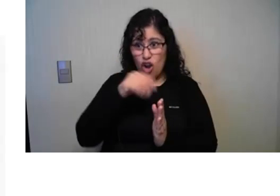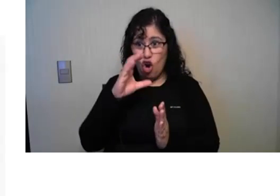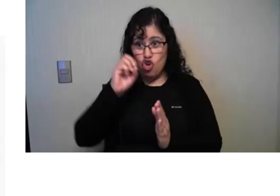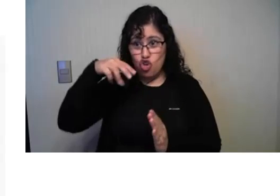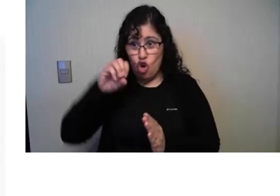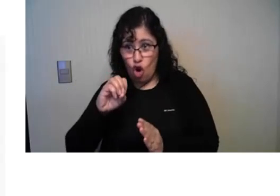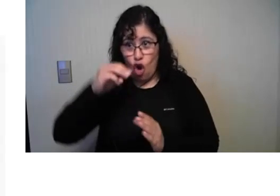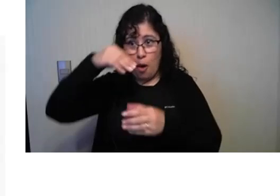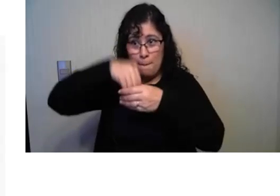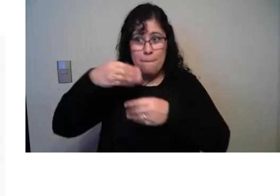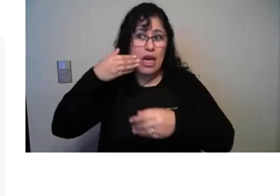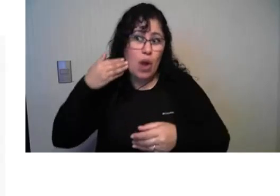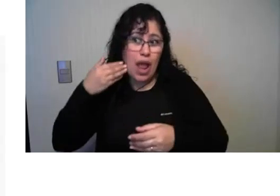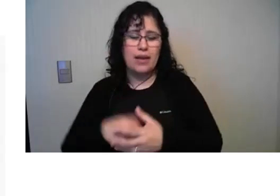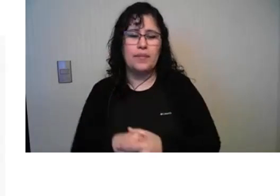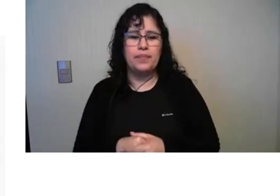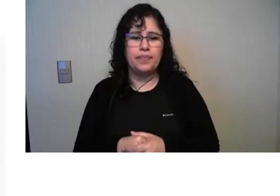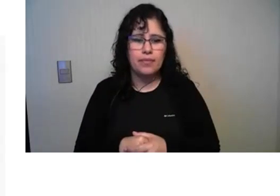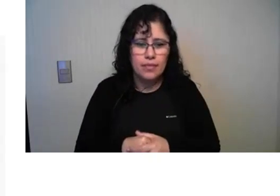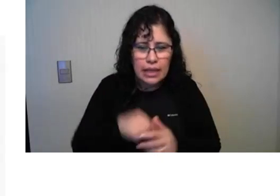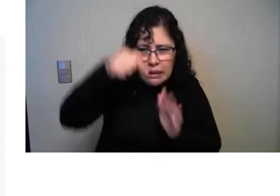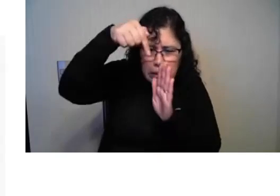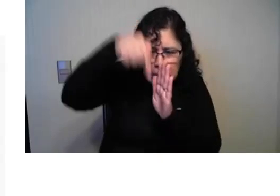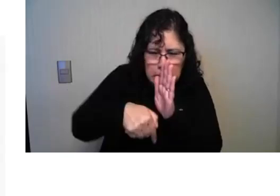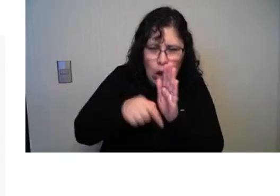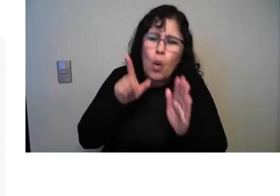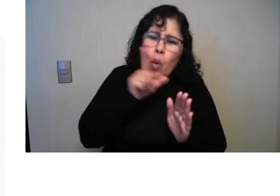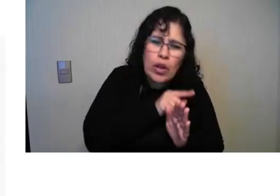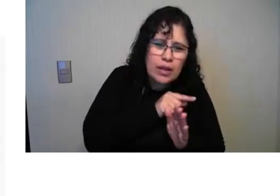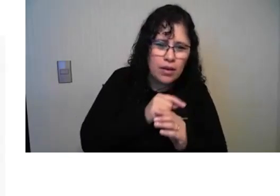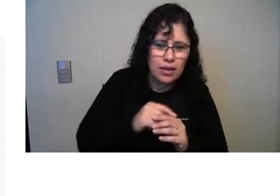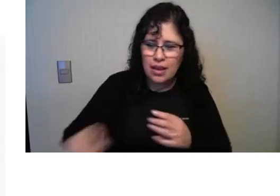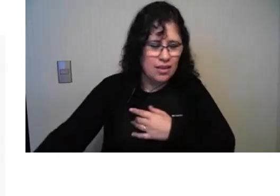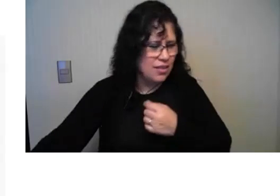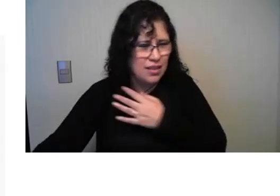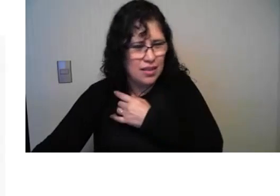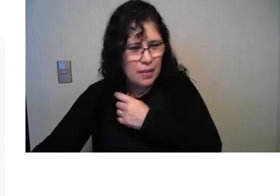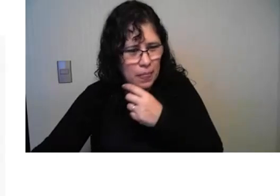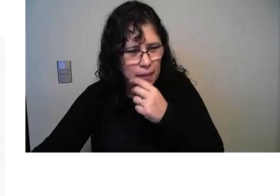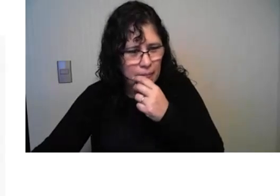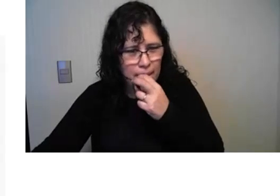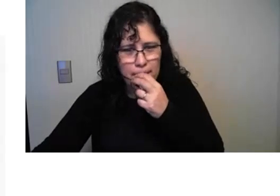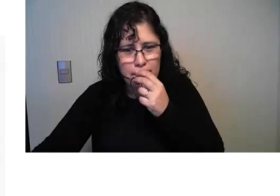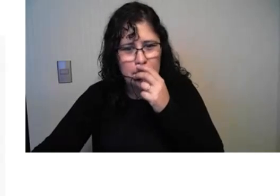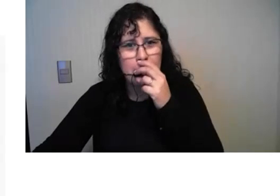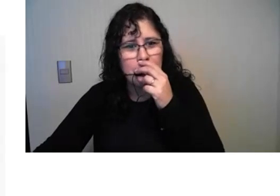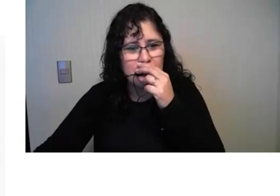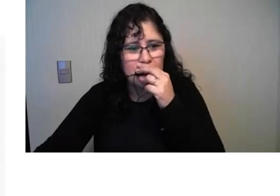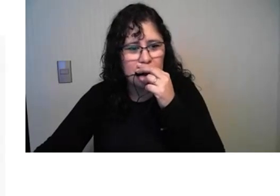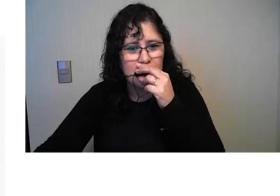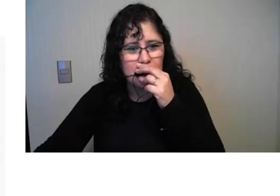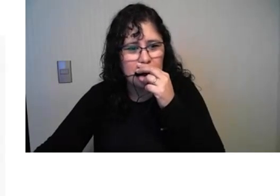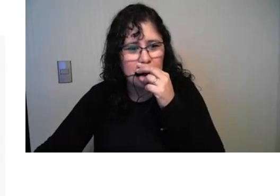Esta figura que sigue hacia abajo es el filum terminal que vimos en la diapositiva. Y esto es una vista posterior abarca parte